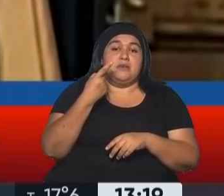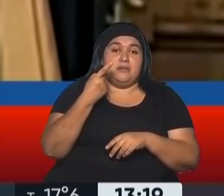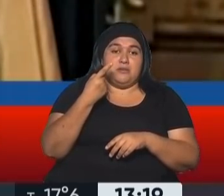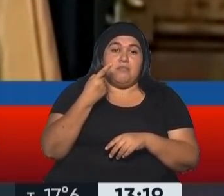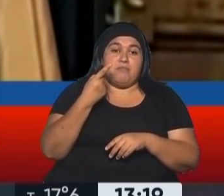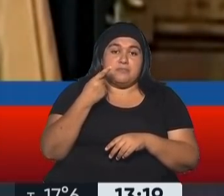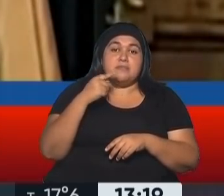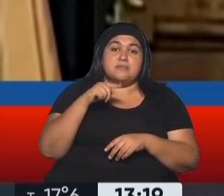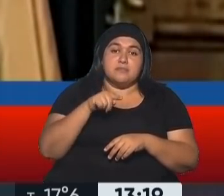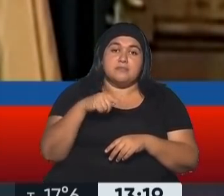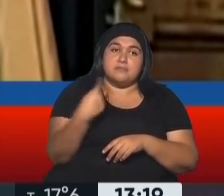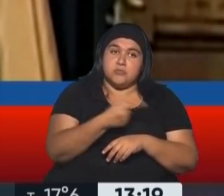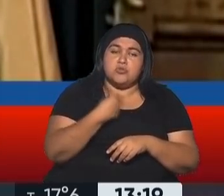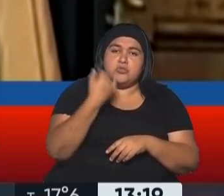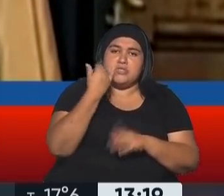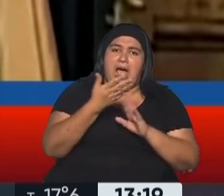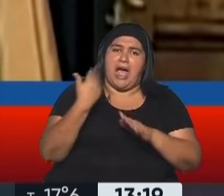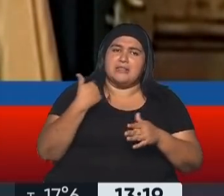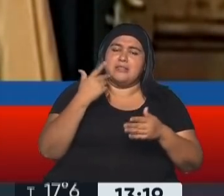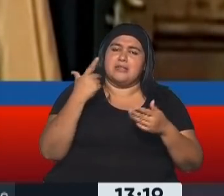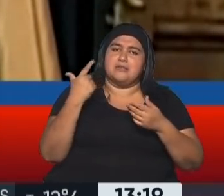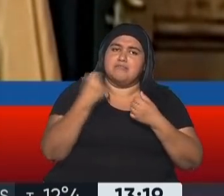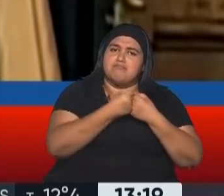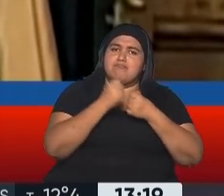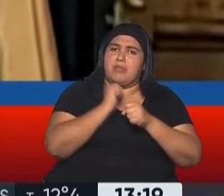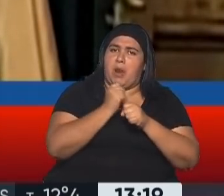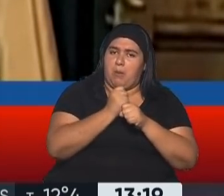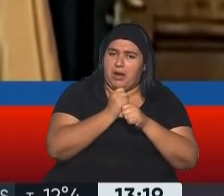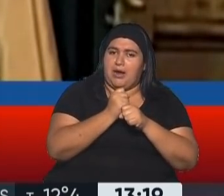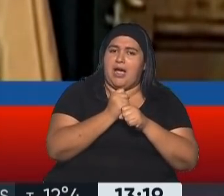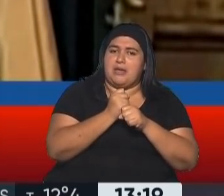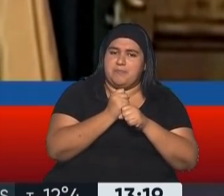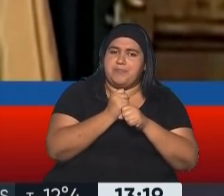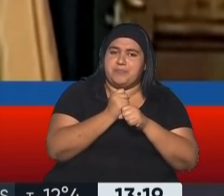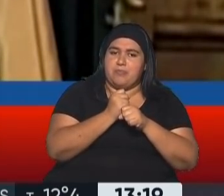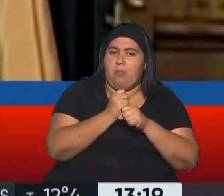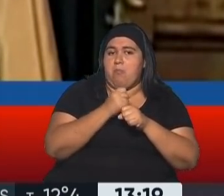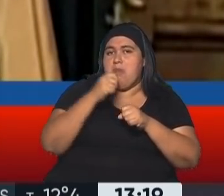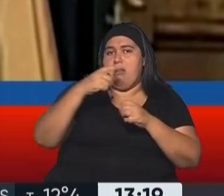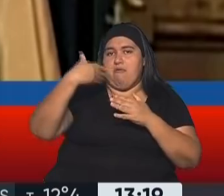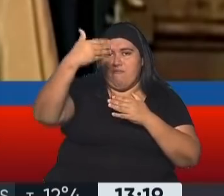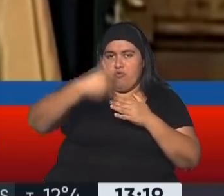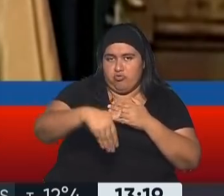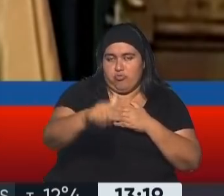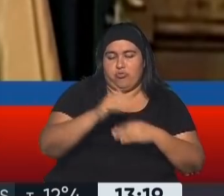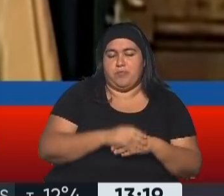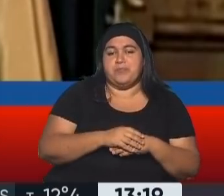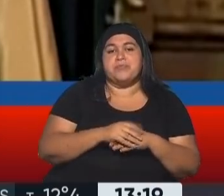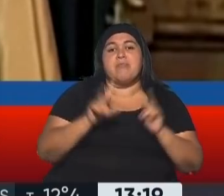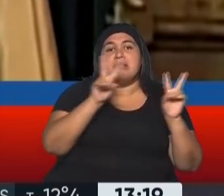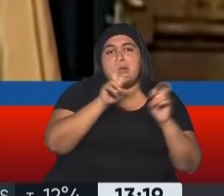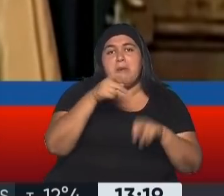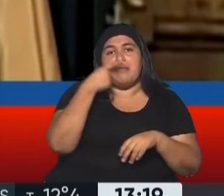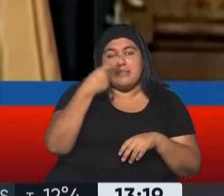que hemos acordado trabajar en una agenda hacia adelante. Temas de